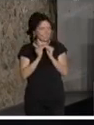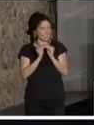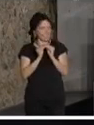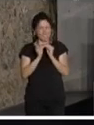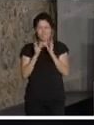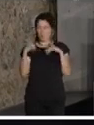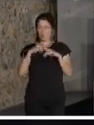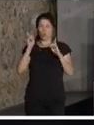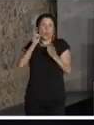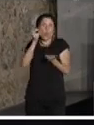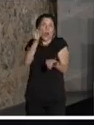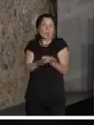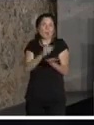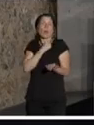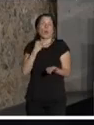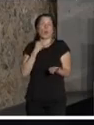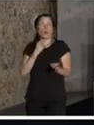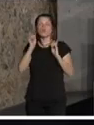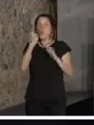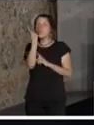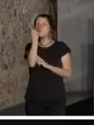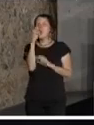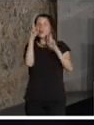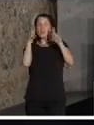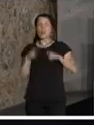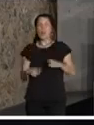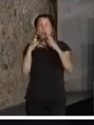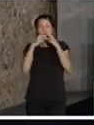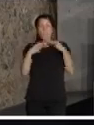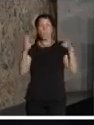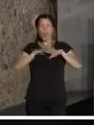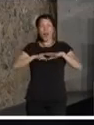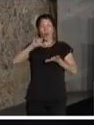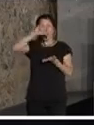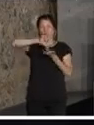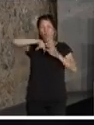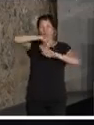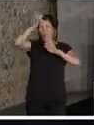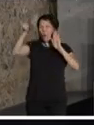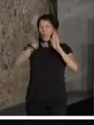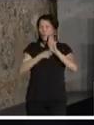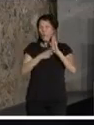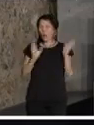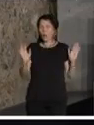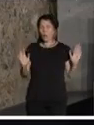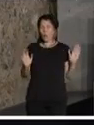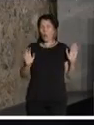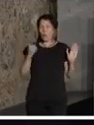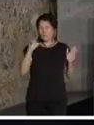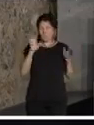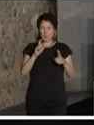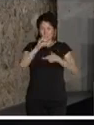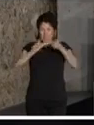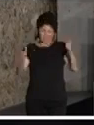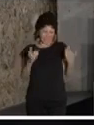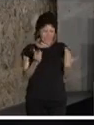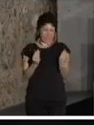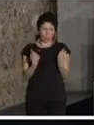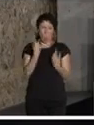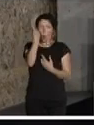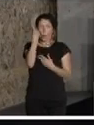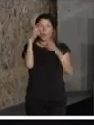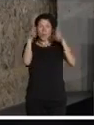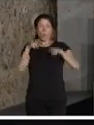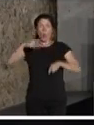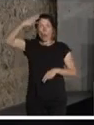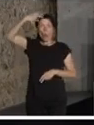pongo el ejemplo de badajoz capital solo hay una residencia Pública para toda la ciudad con más población de extremadura una